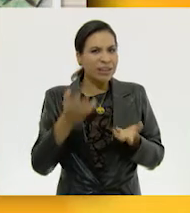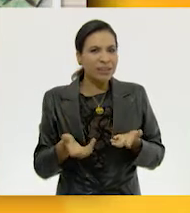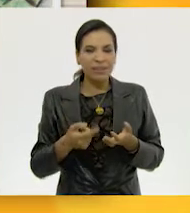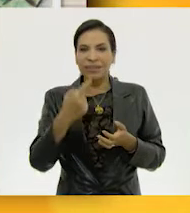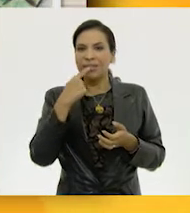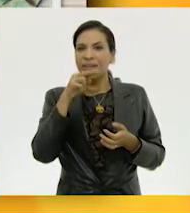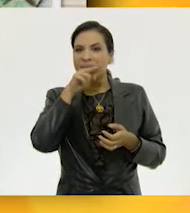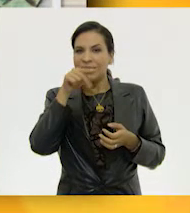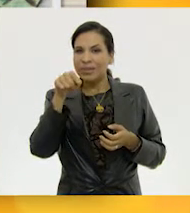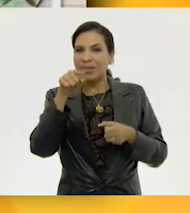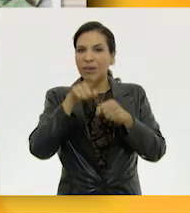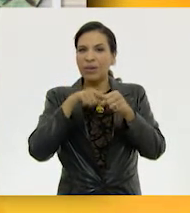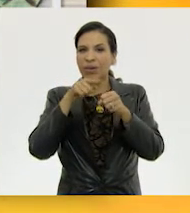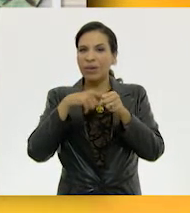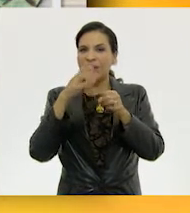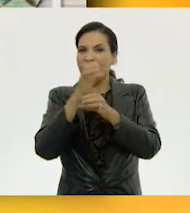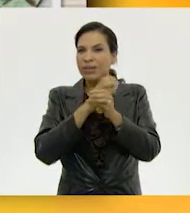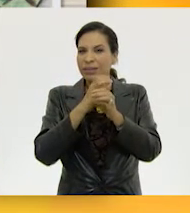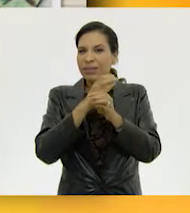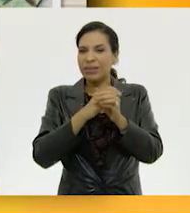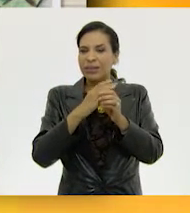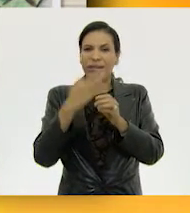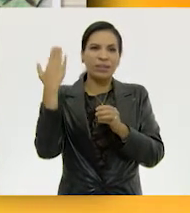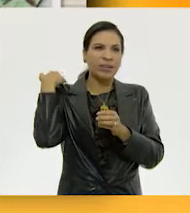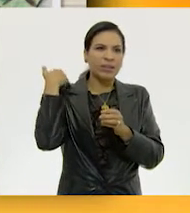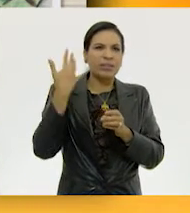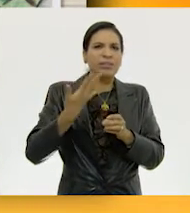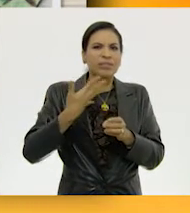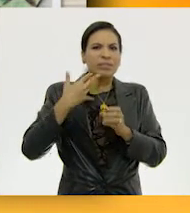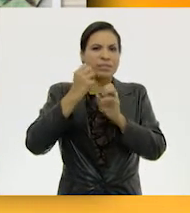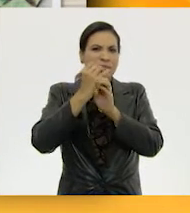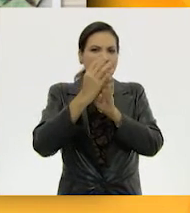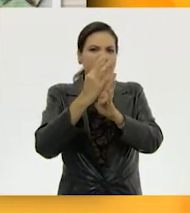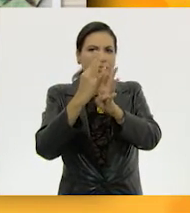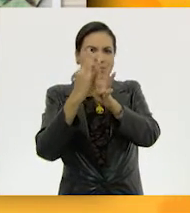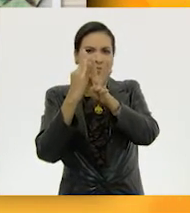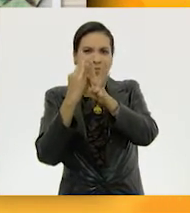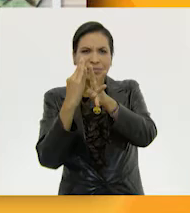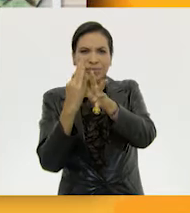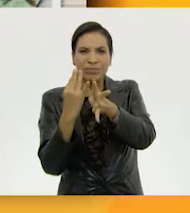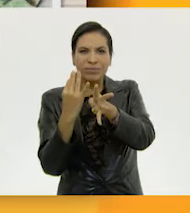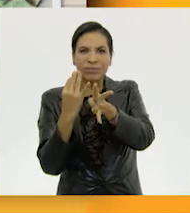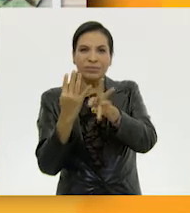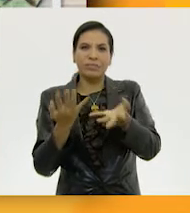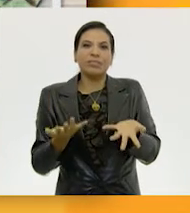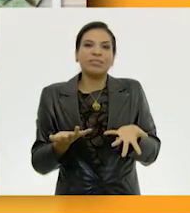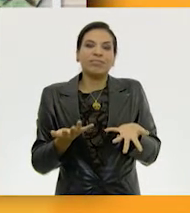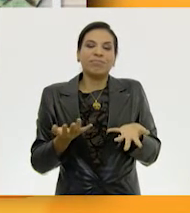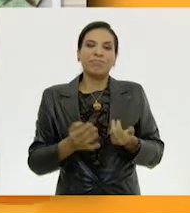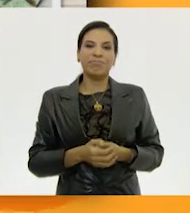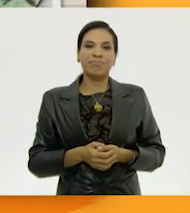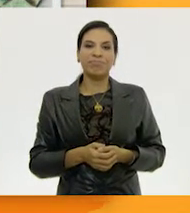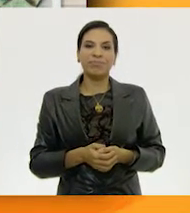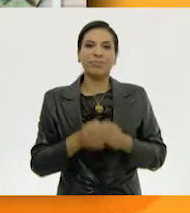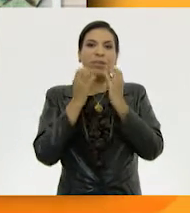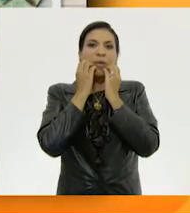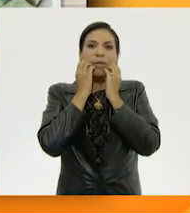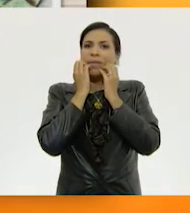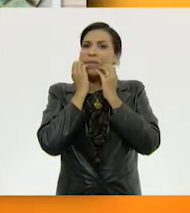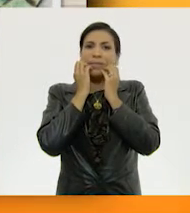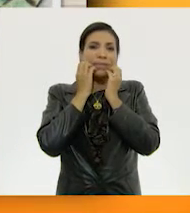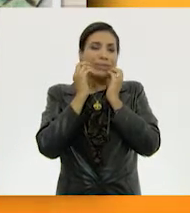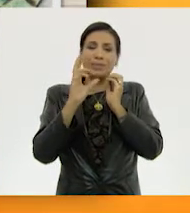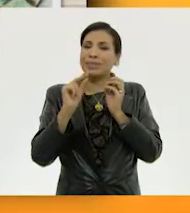la lengua color carbón. Y de la espalda le brotan gruesas púas de a montón. ¡Oh,